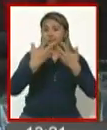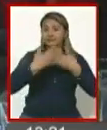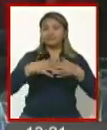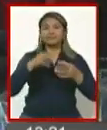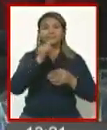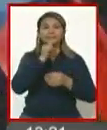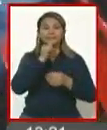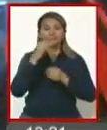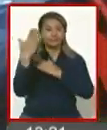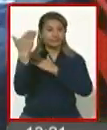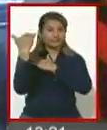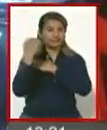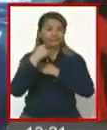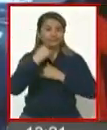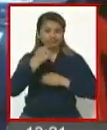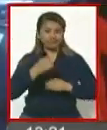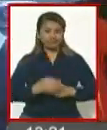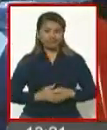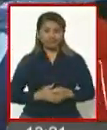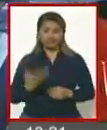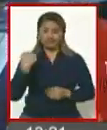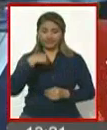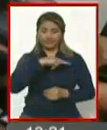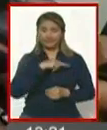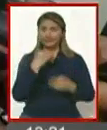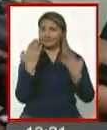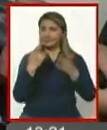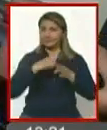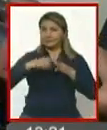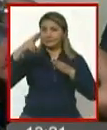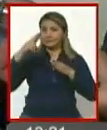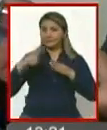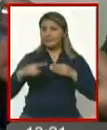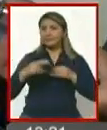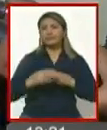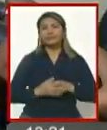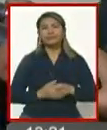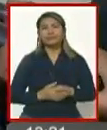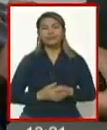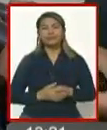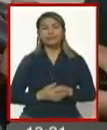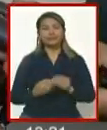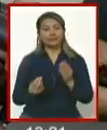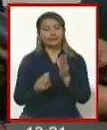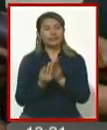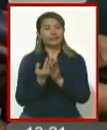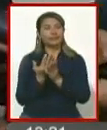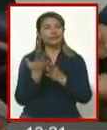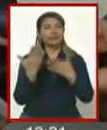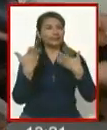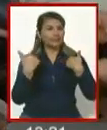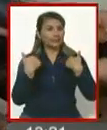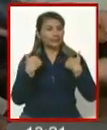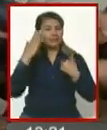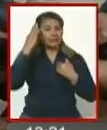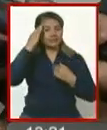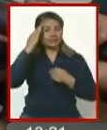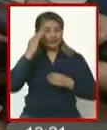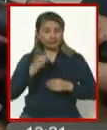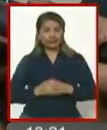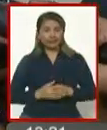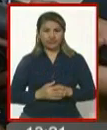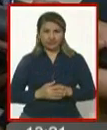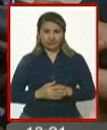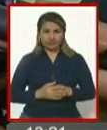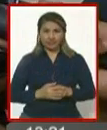empresarios privados en Santa Cruz se pronunciaron. Nosotros esperamos los resultados del crecimiento que tiene que conocerse, ¿no? Y